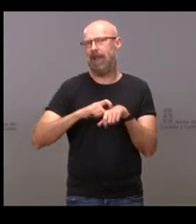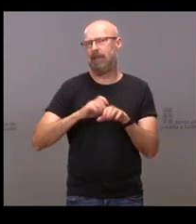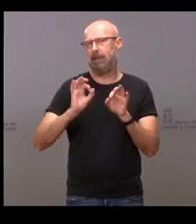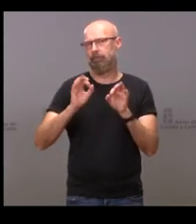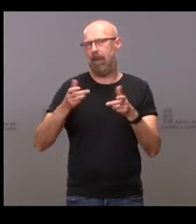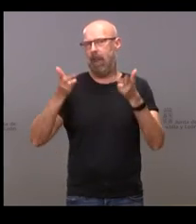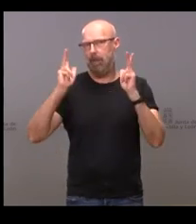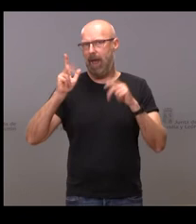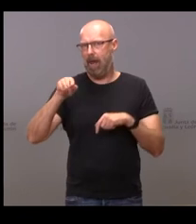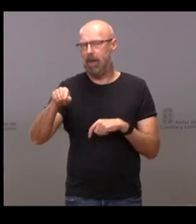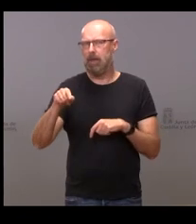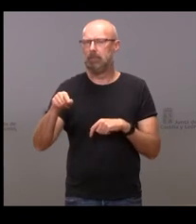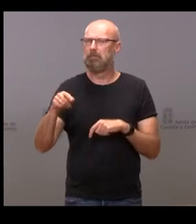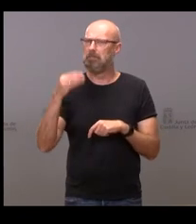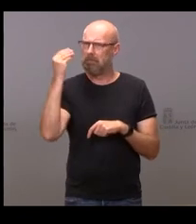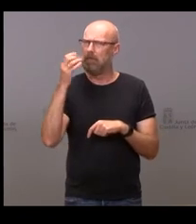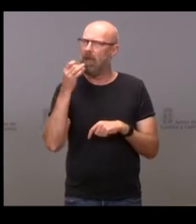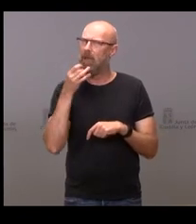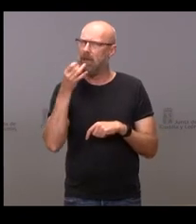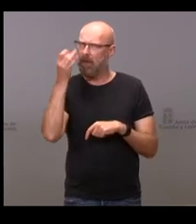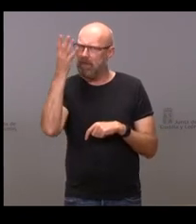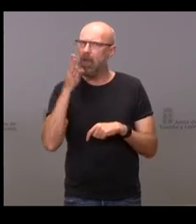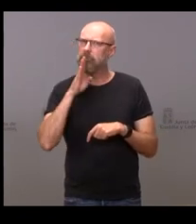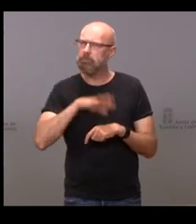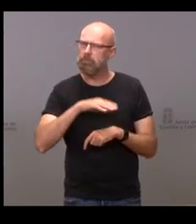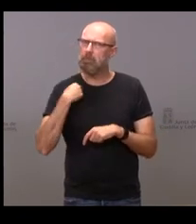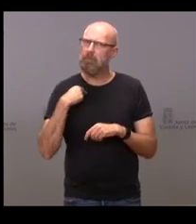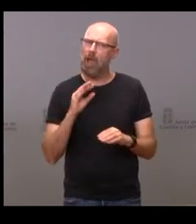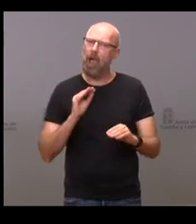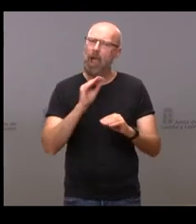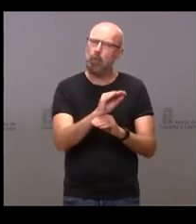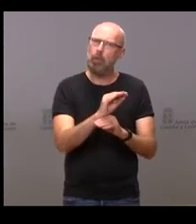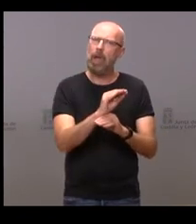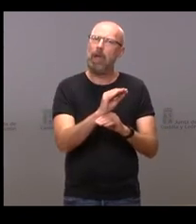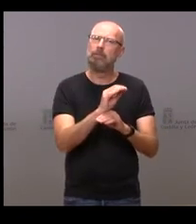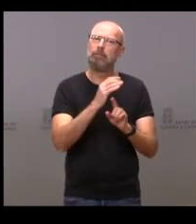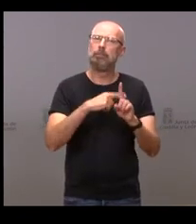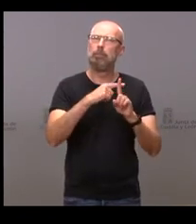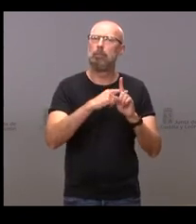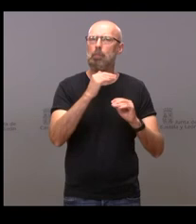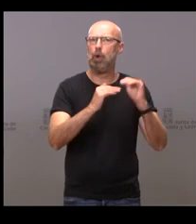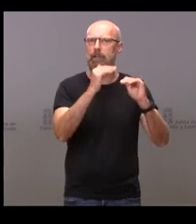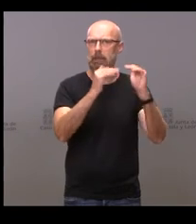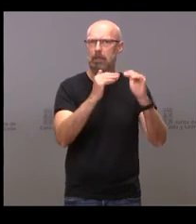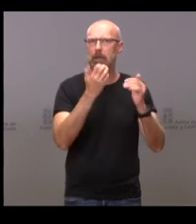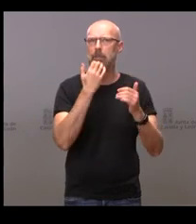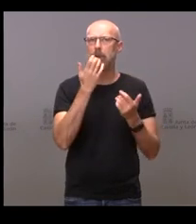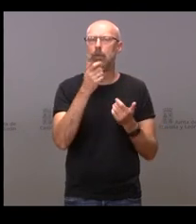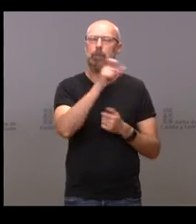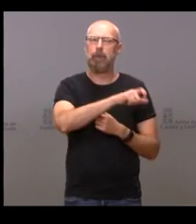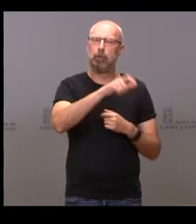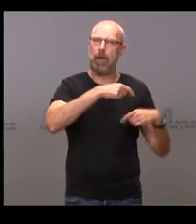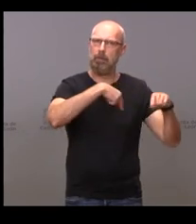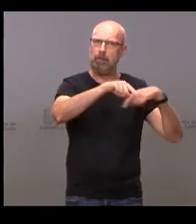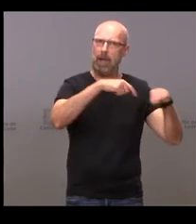idea unas ayudas que son regresivas y que el que más las va a poder usar y aprovechar va a ser la gente que ya viaja de por